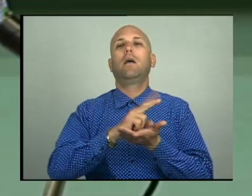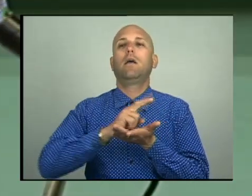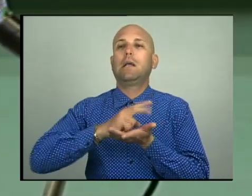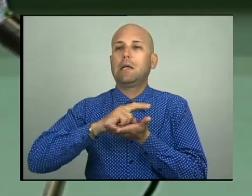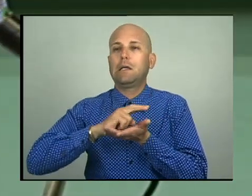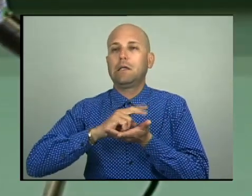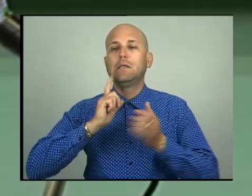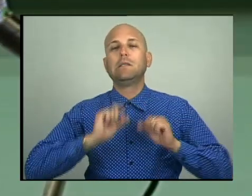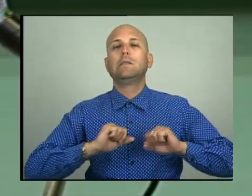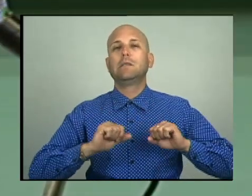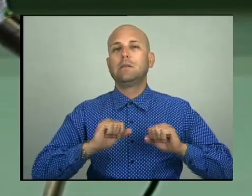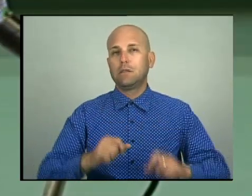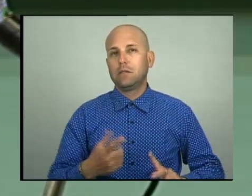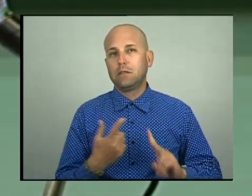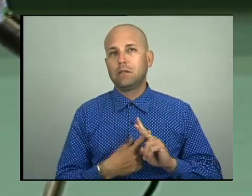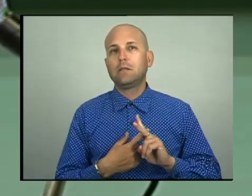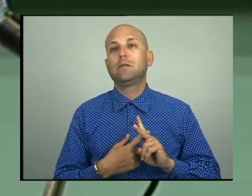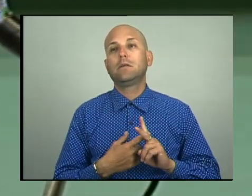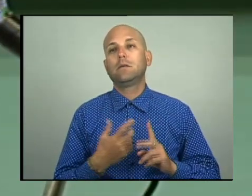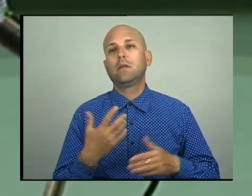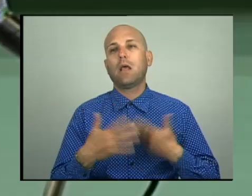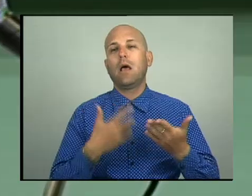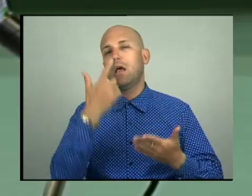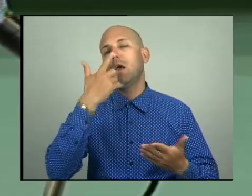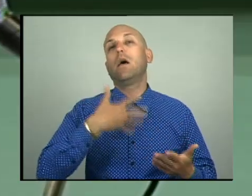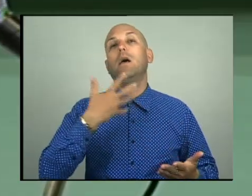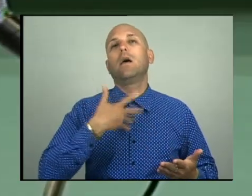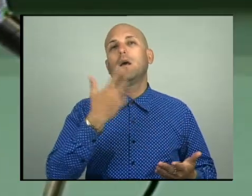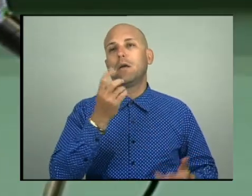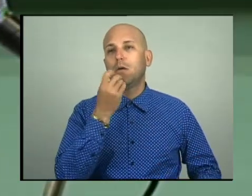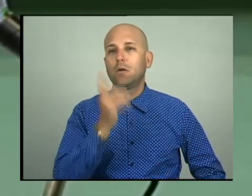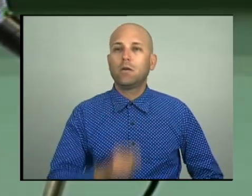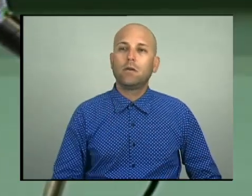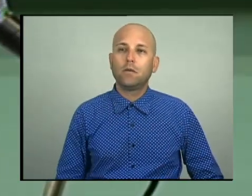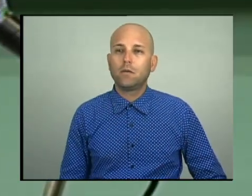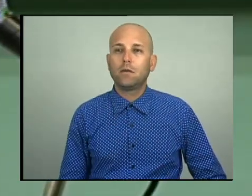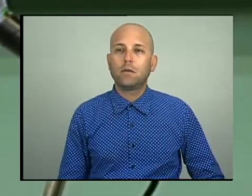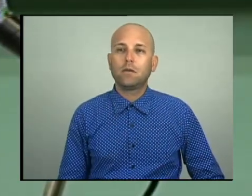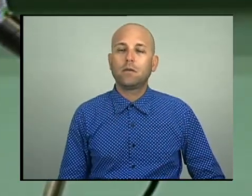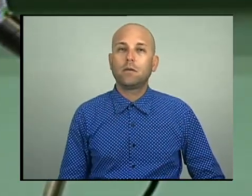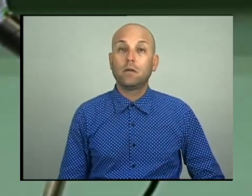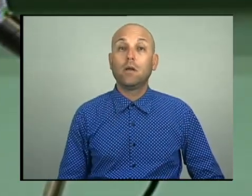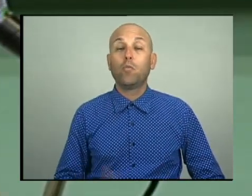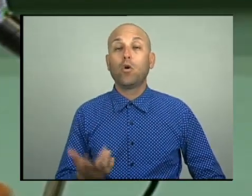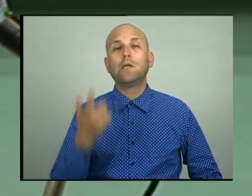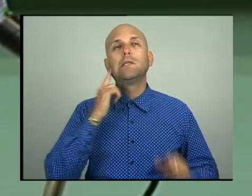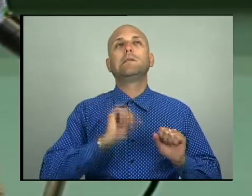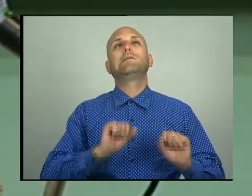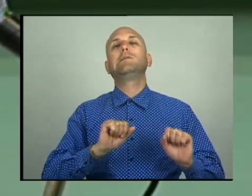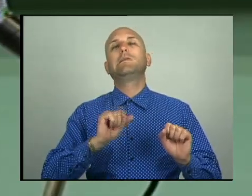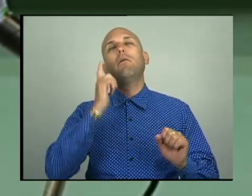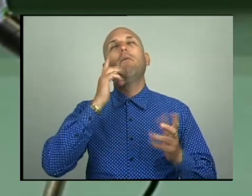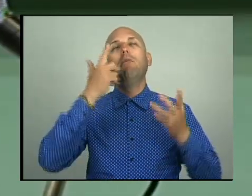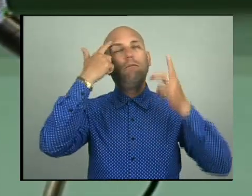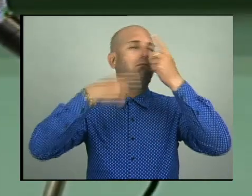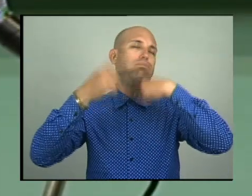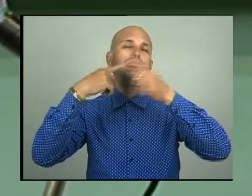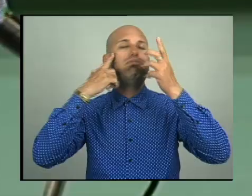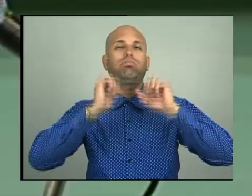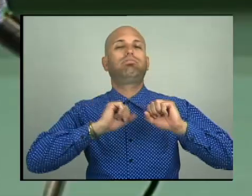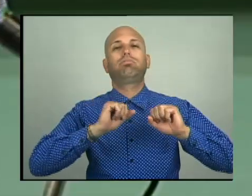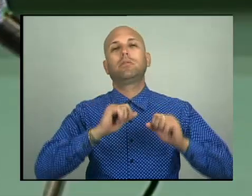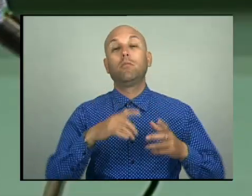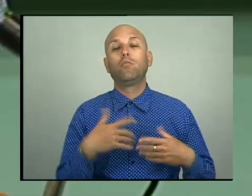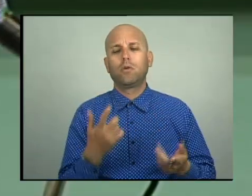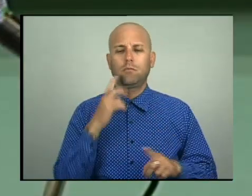dificultad respiratoria, se incrementa la cianosis y puede inclusive hasta tener síncope. Y así pues se hace entonces